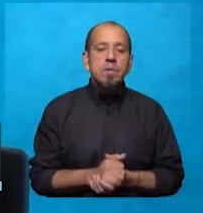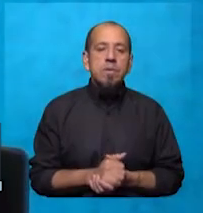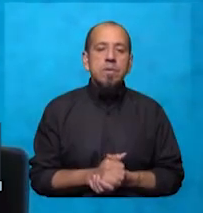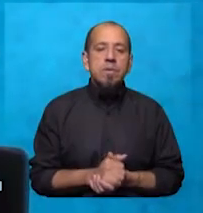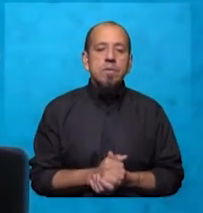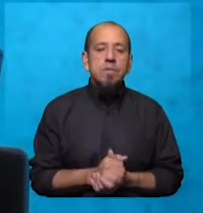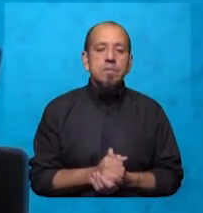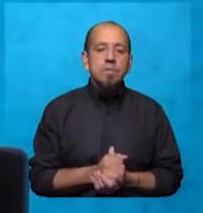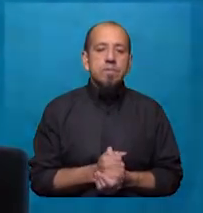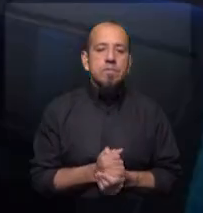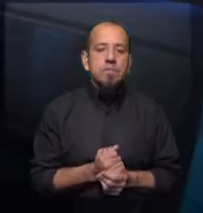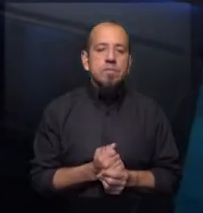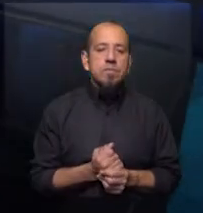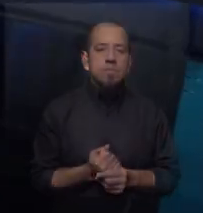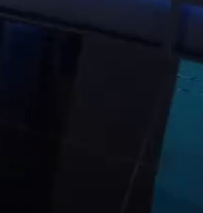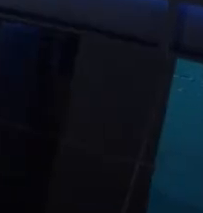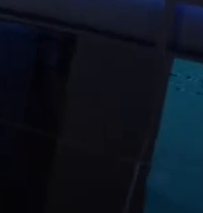en la pantalla de TV ciudad